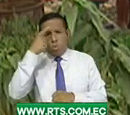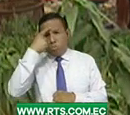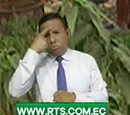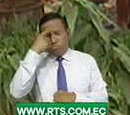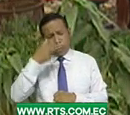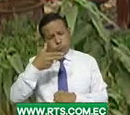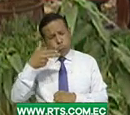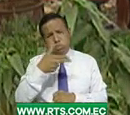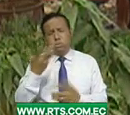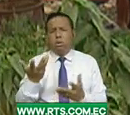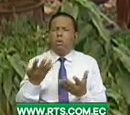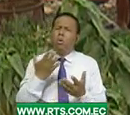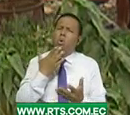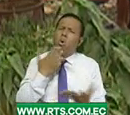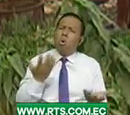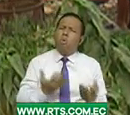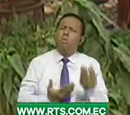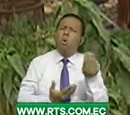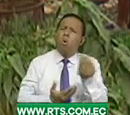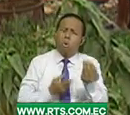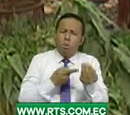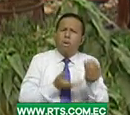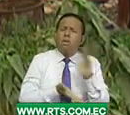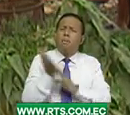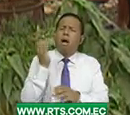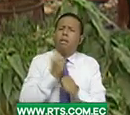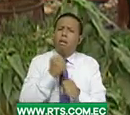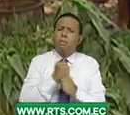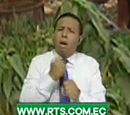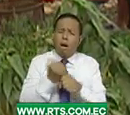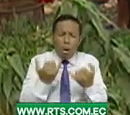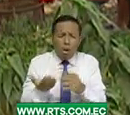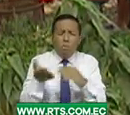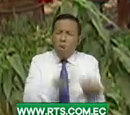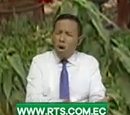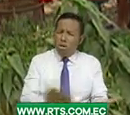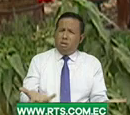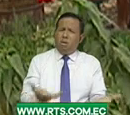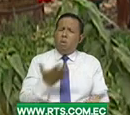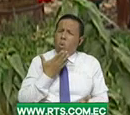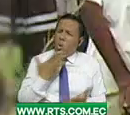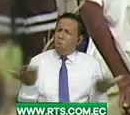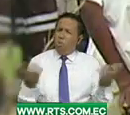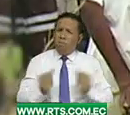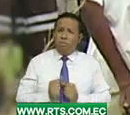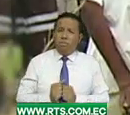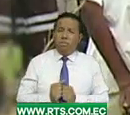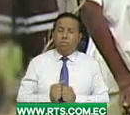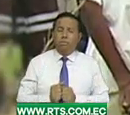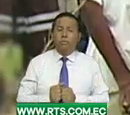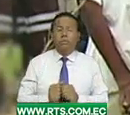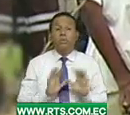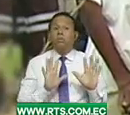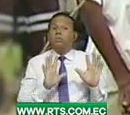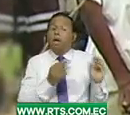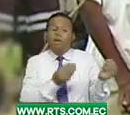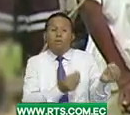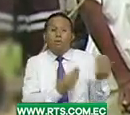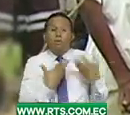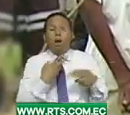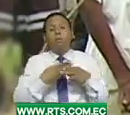que salgan a buscar pan de cada día y terminen como un perro en la calle muerto. No es justo eso. Solo informaron que se llamaba